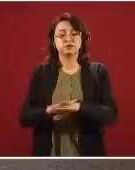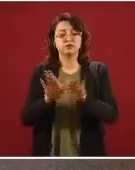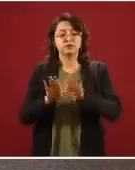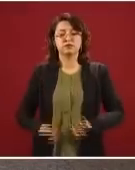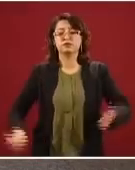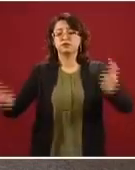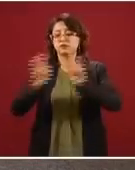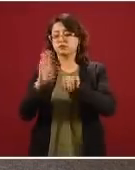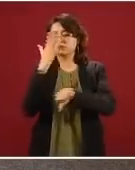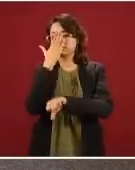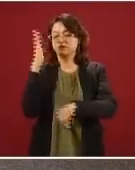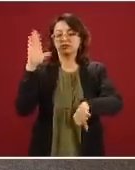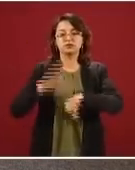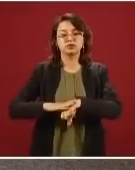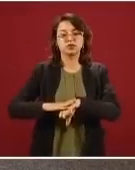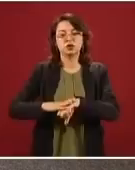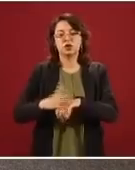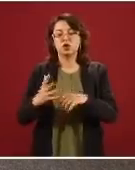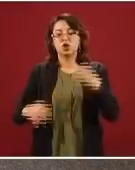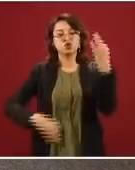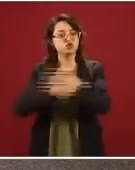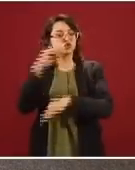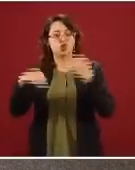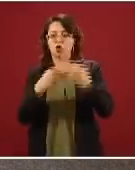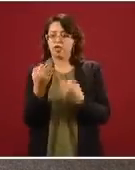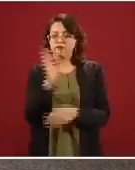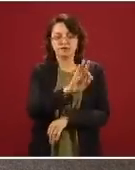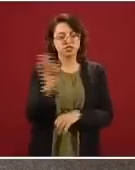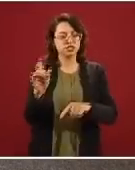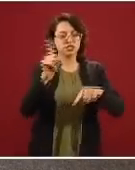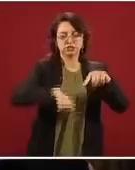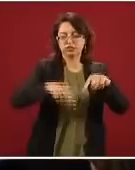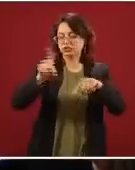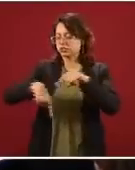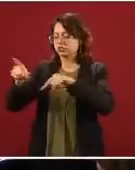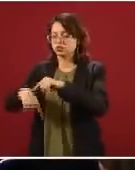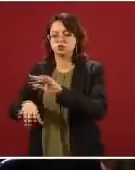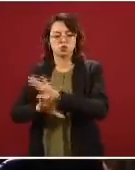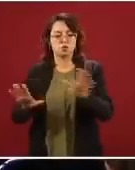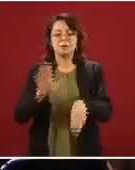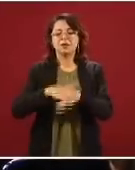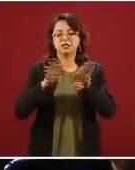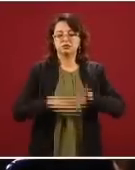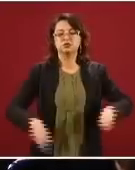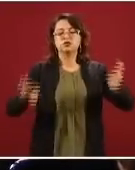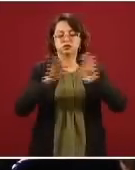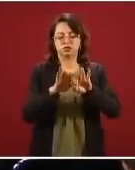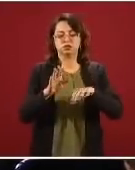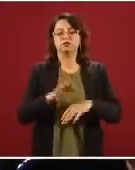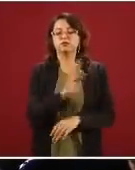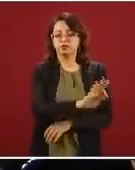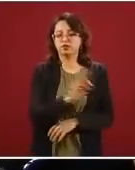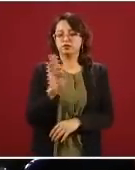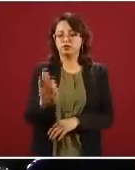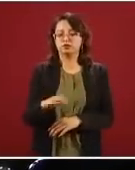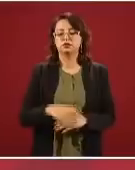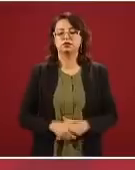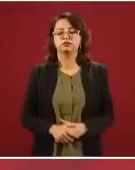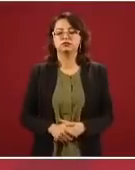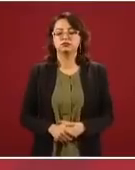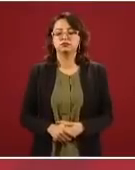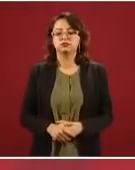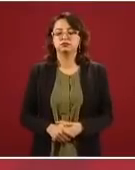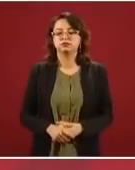importantes. O sea, no todas las fechas. Sí, lo que corresponda. Sí. Les digo,